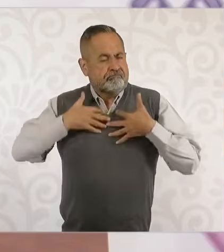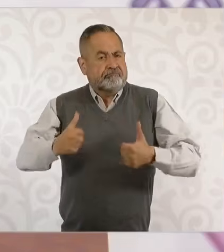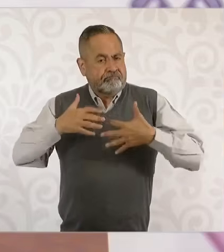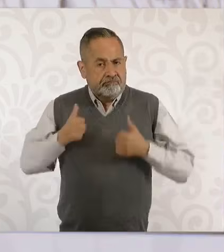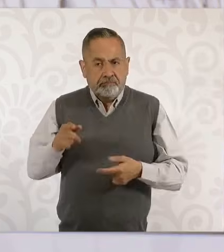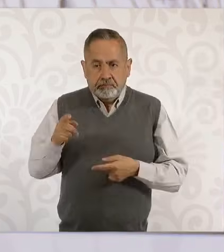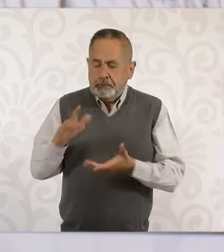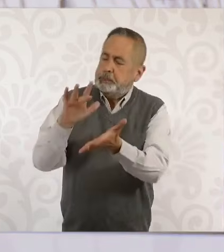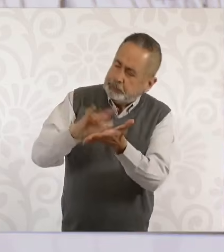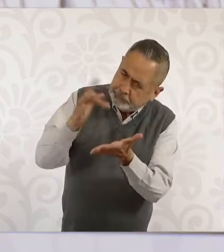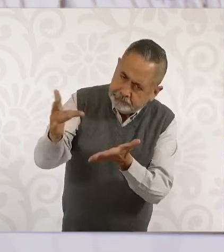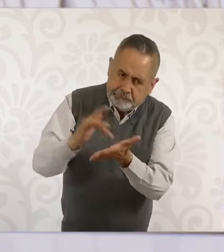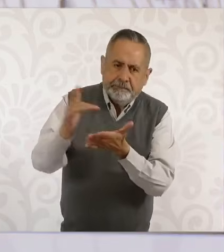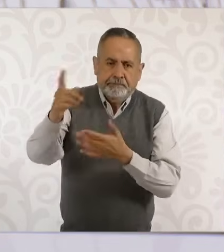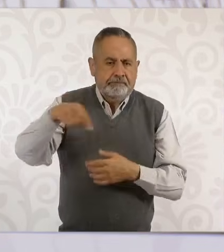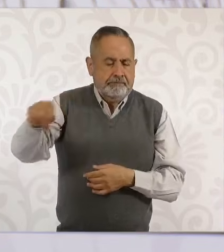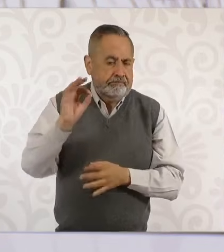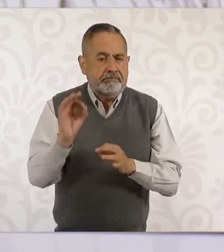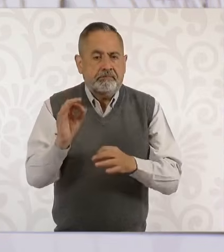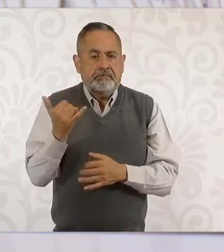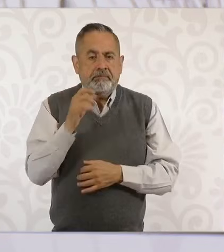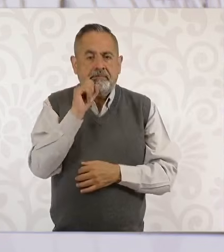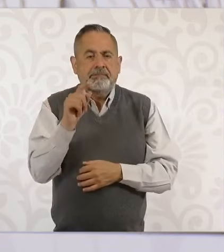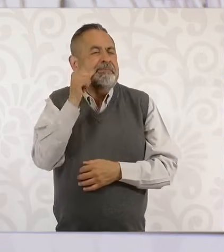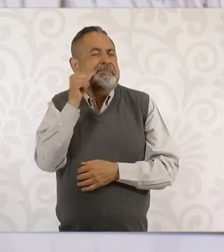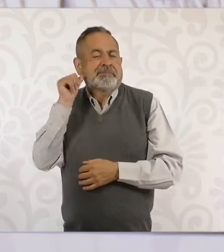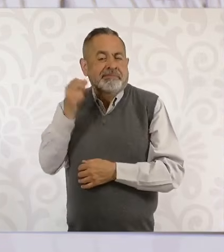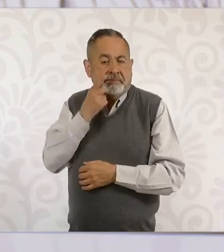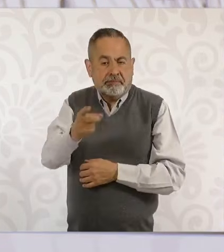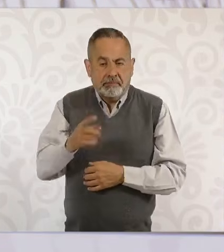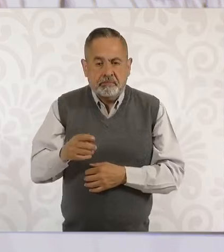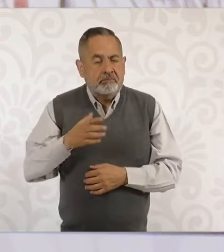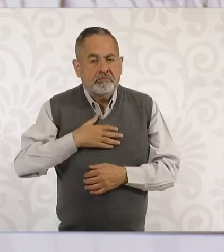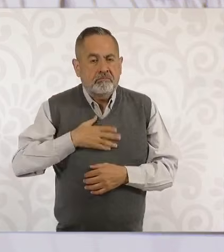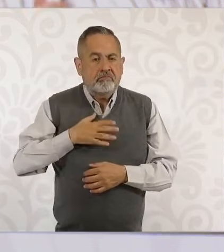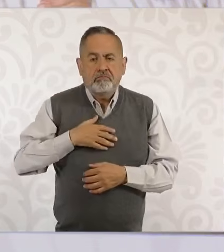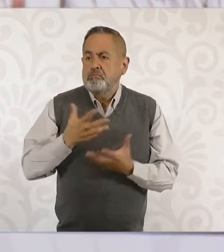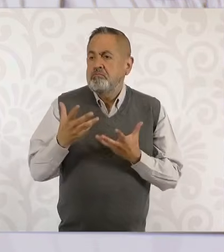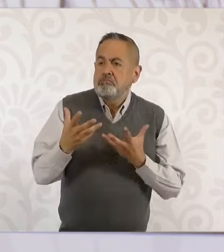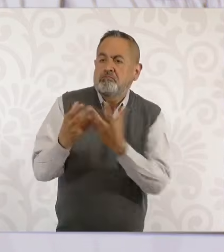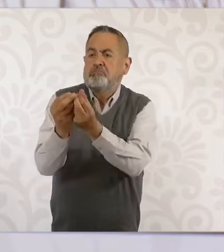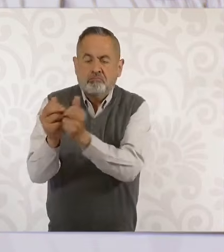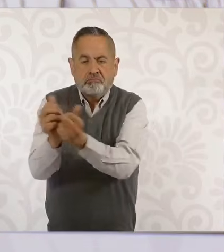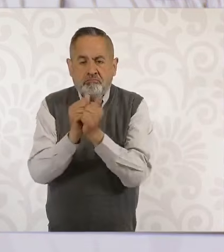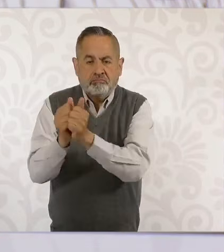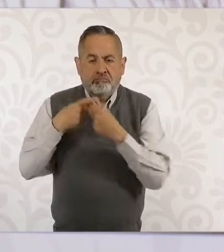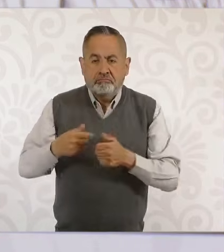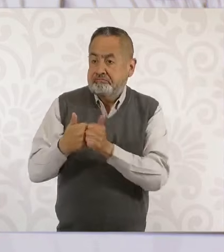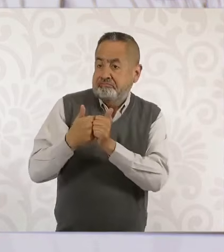reconocimiento. Y como lo dije ayer, nosotros nunca nos vamos a separar de la gente.